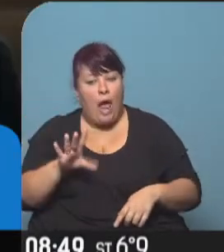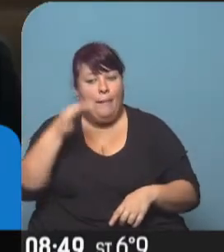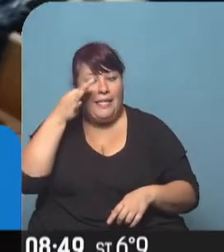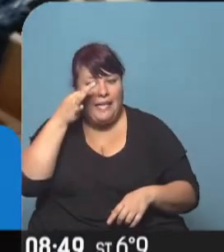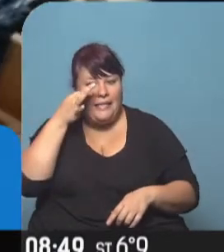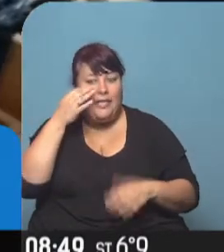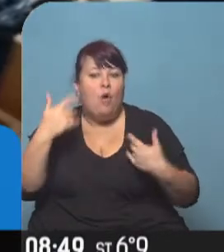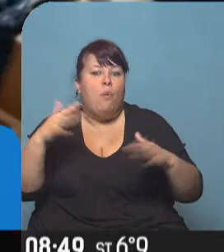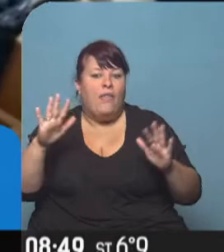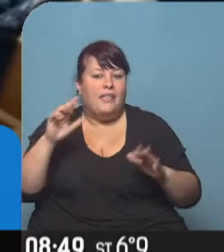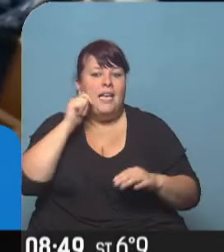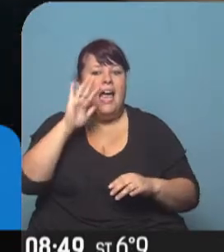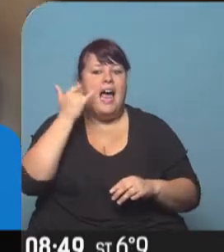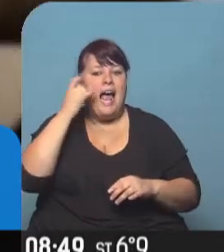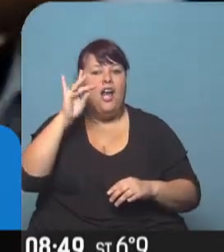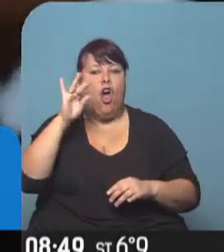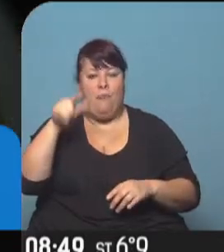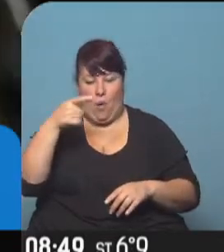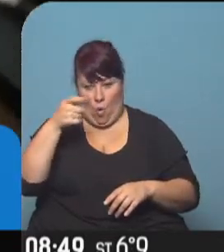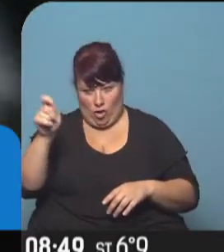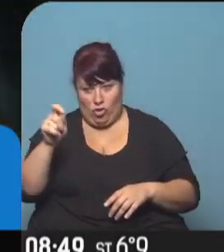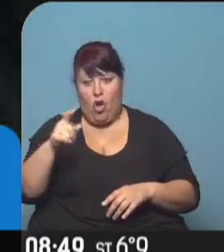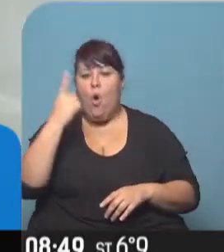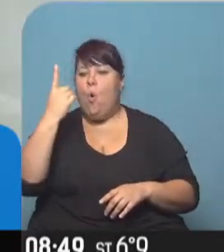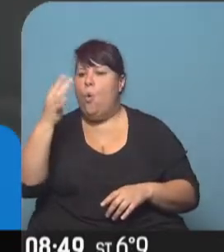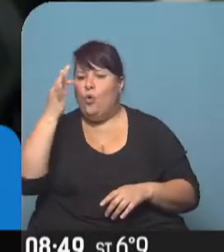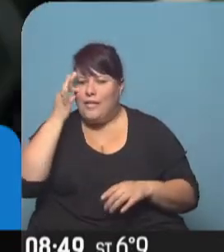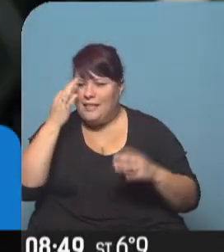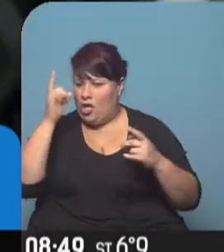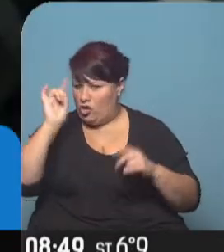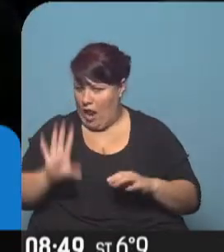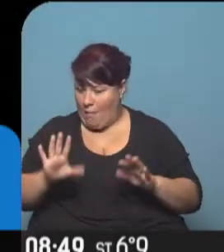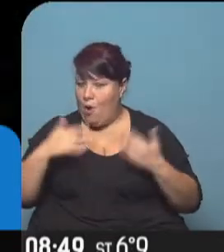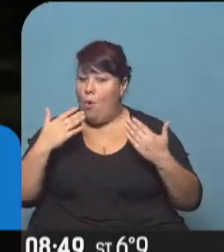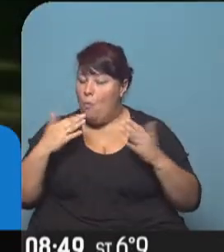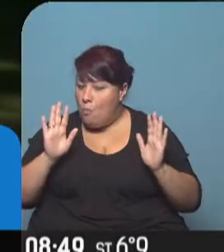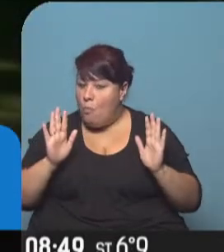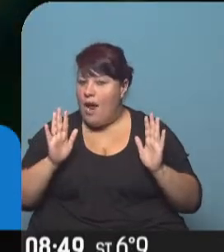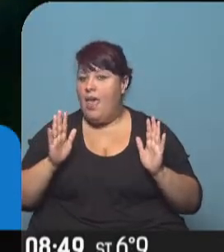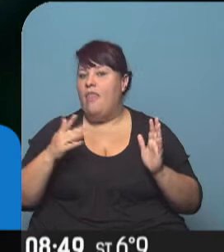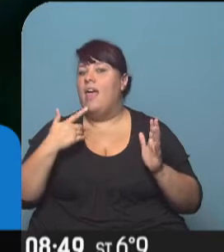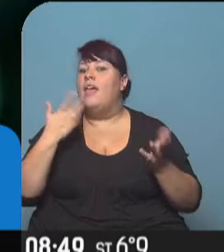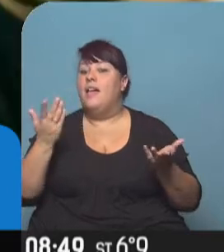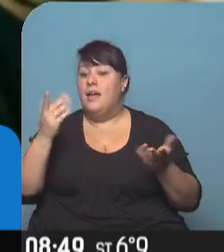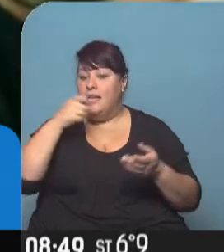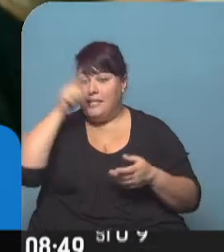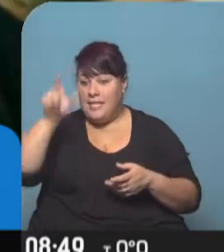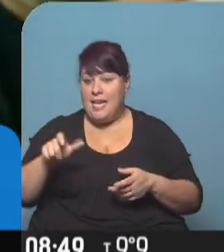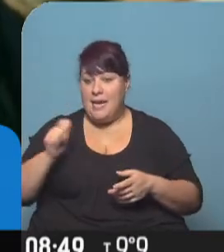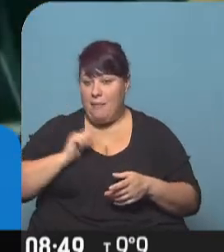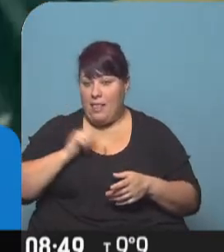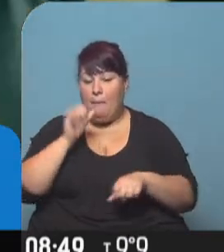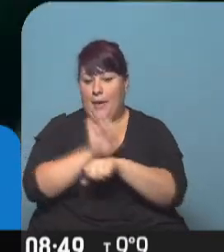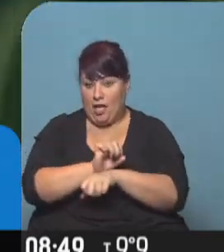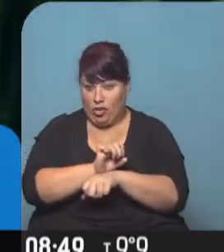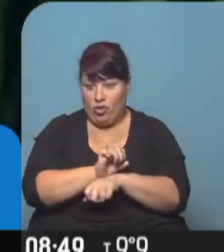testigo posible, Gary Oldman es el que está siendo enjuiciado. Hay un solo testigo posible que puede lograr que este dictador quede